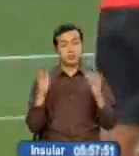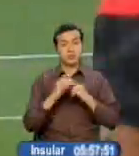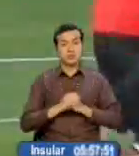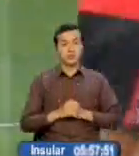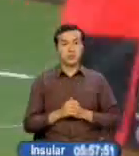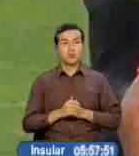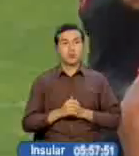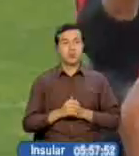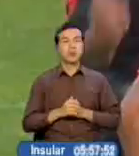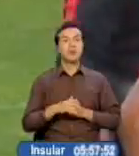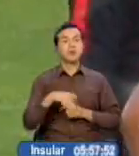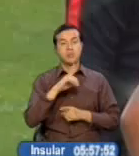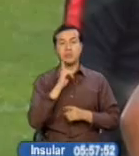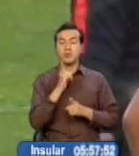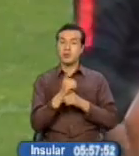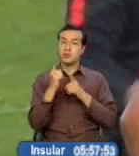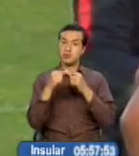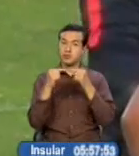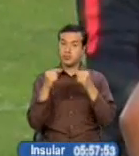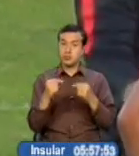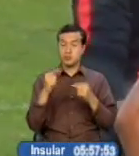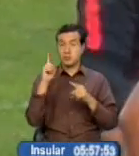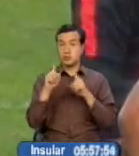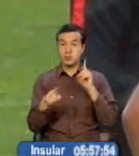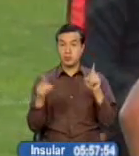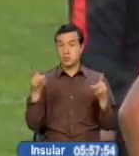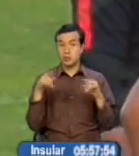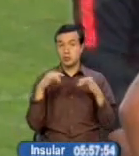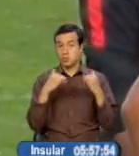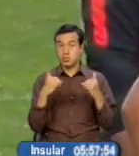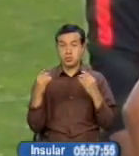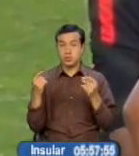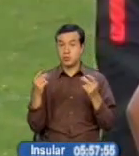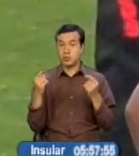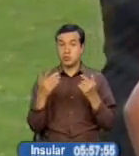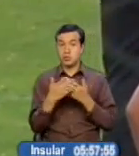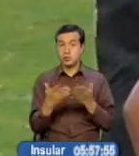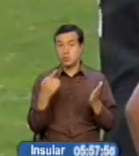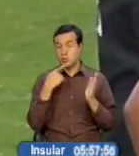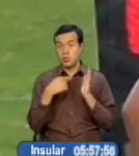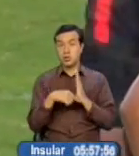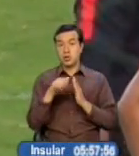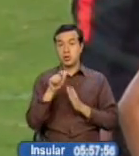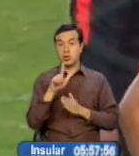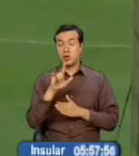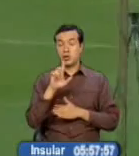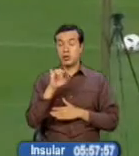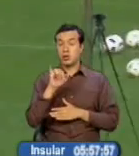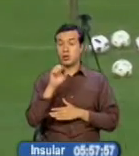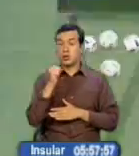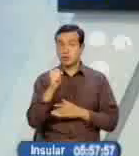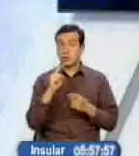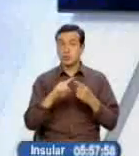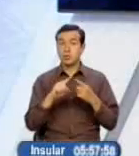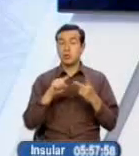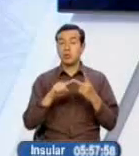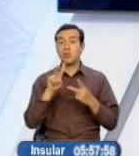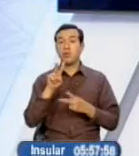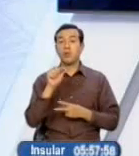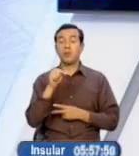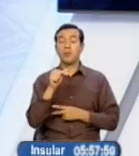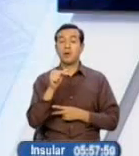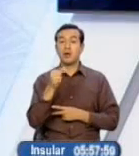puede dejar tranquilamente mano a mano a jugadores importantes, a jugadores rápidos, como Alexis Sánchez y el mismo Eduardo Vargas en el